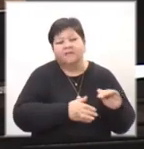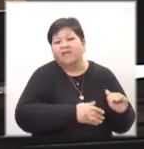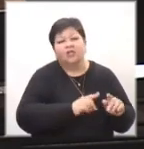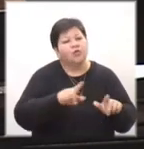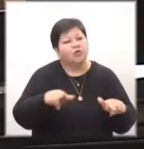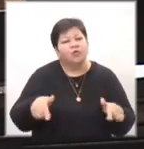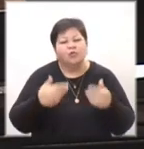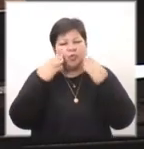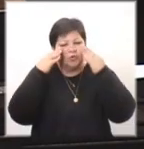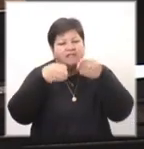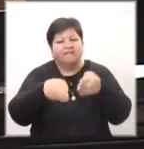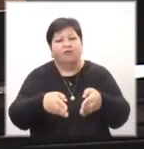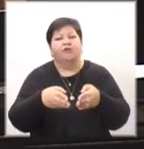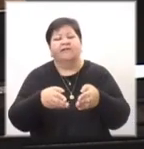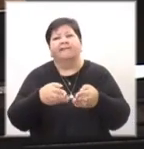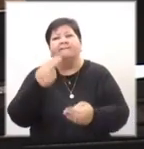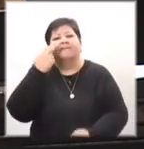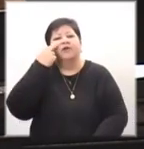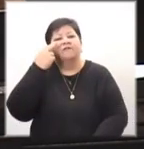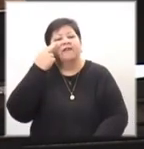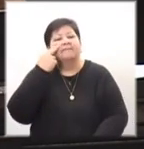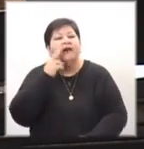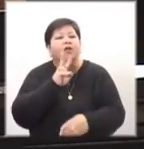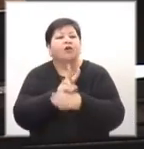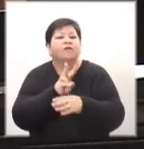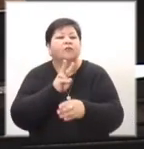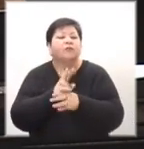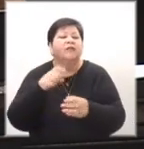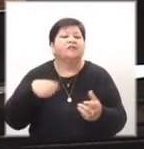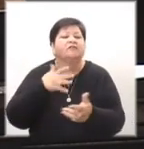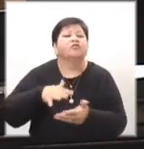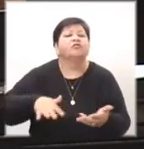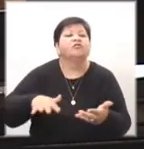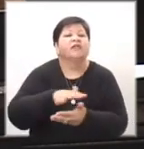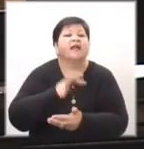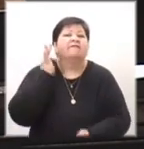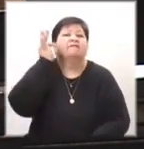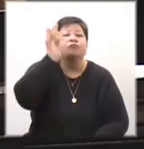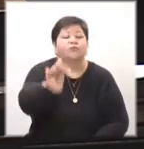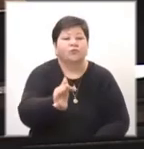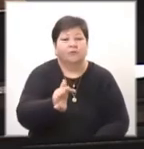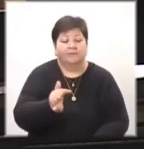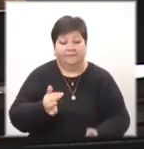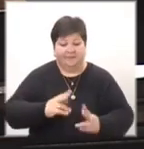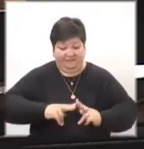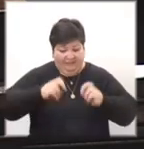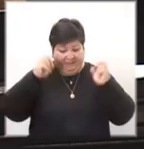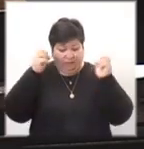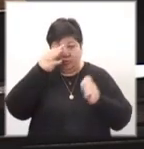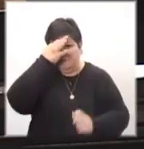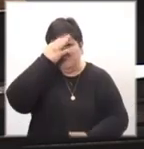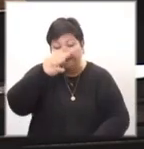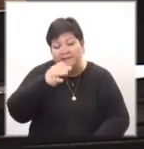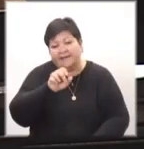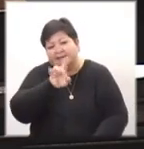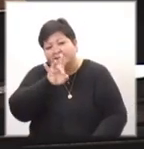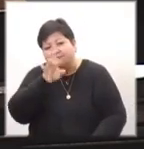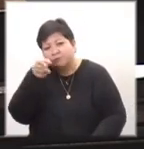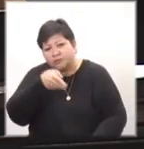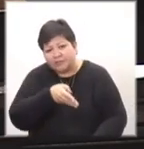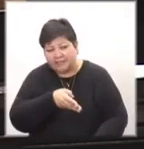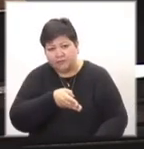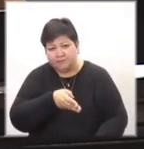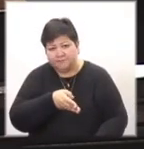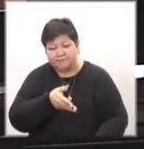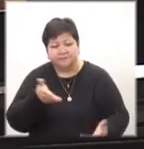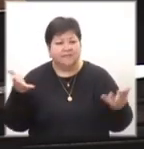en cuanto a cobertura en el futuro. Los estudios técnicos que se han realizado muestran que al menos el 15% de los